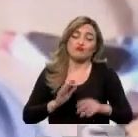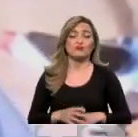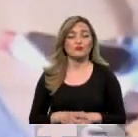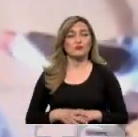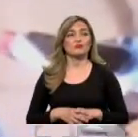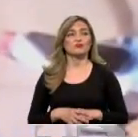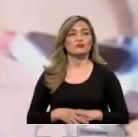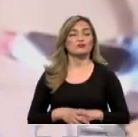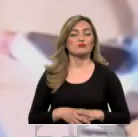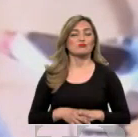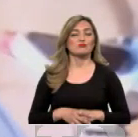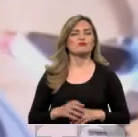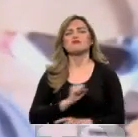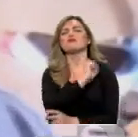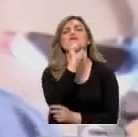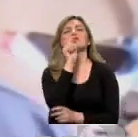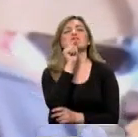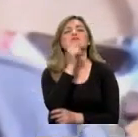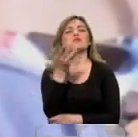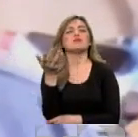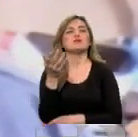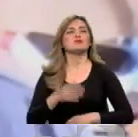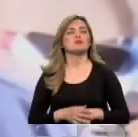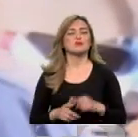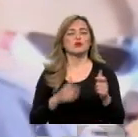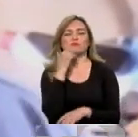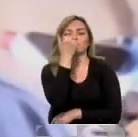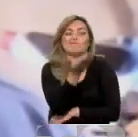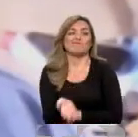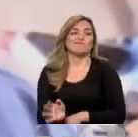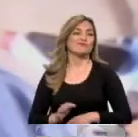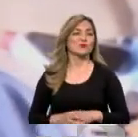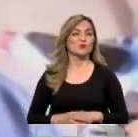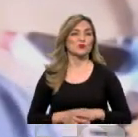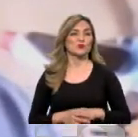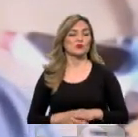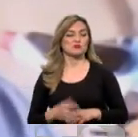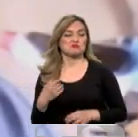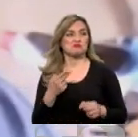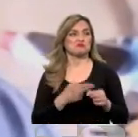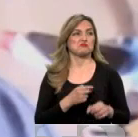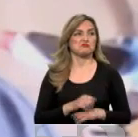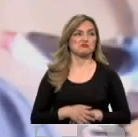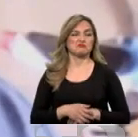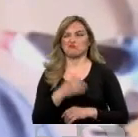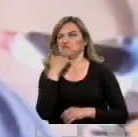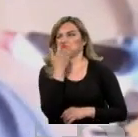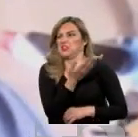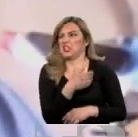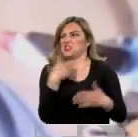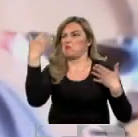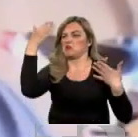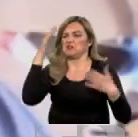ganadores hasta el momento, los claros ganadores, son los que me importistas. Los que yo no quiero participar, a mí no me interesa esta